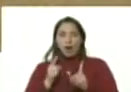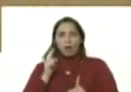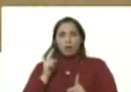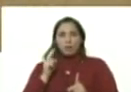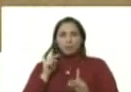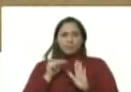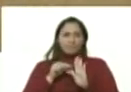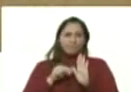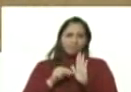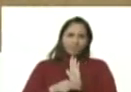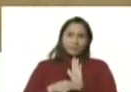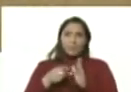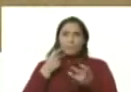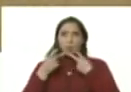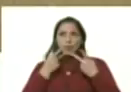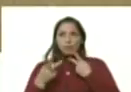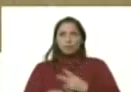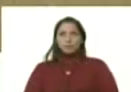esta política.